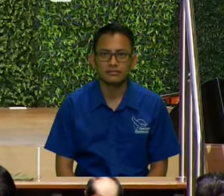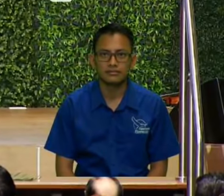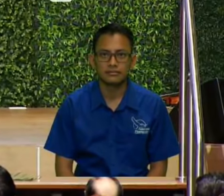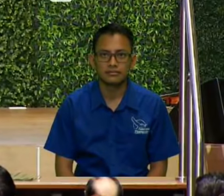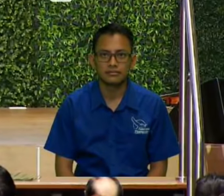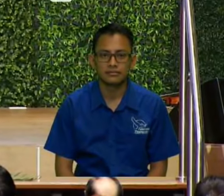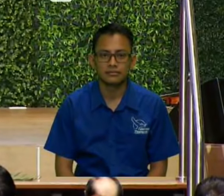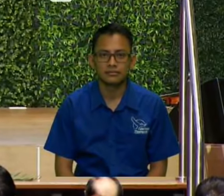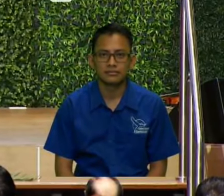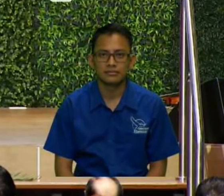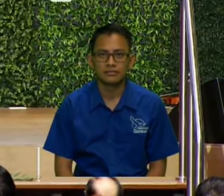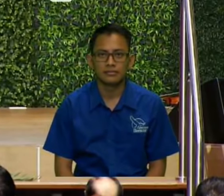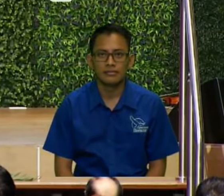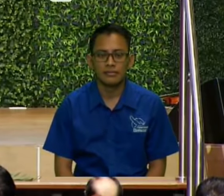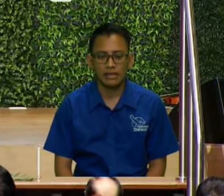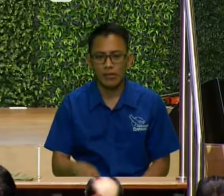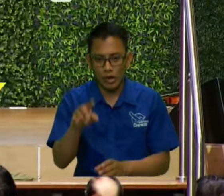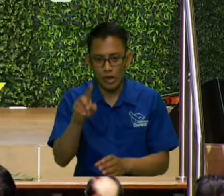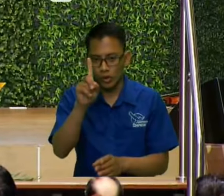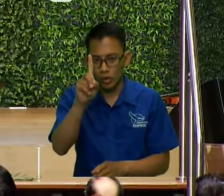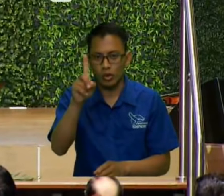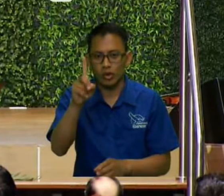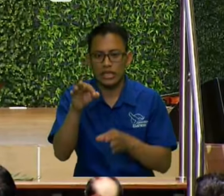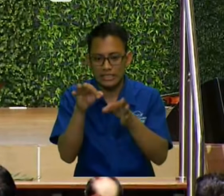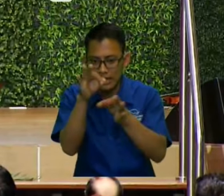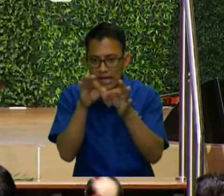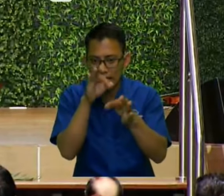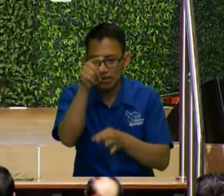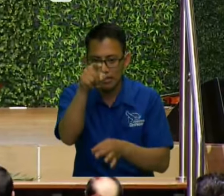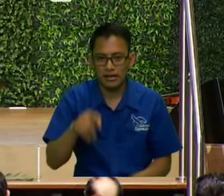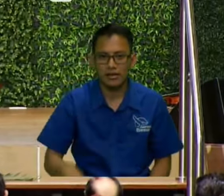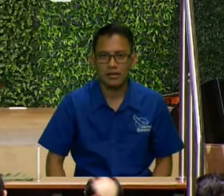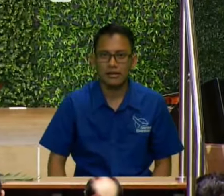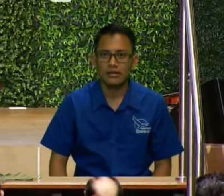Solo una le voy a decir y se va a dar cuenta que esto, si usted lo empieza a aplicar hoy,